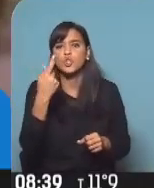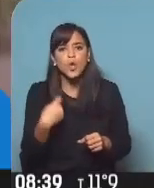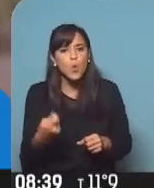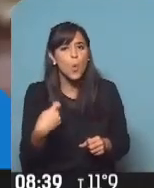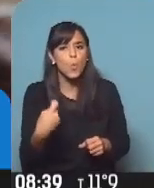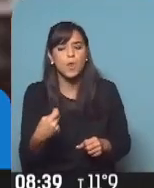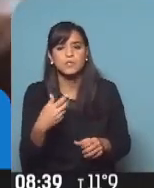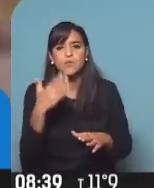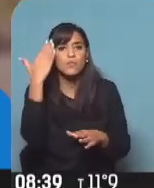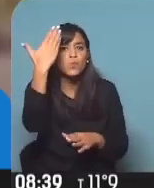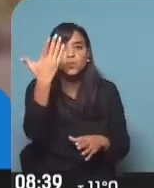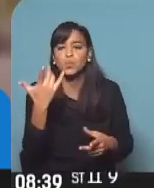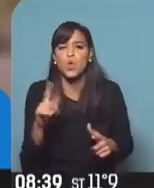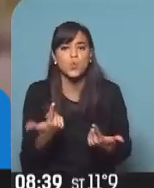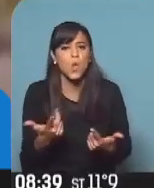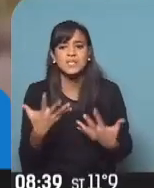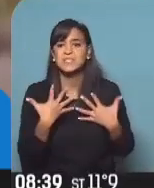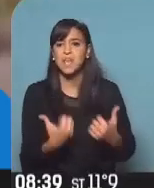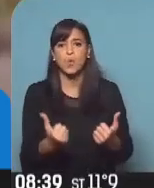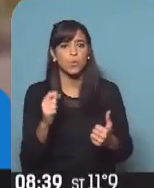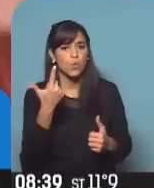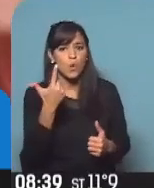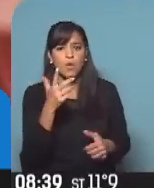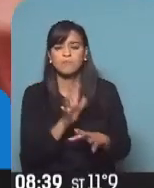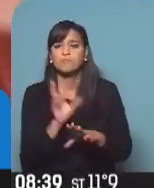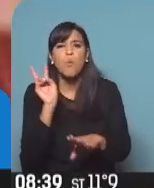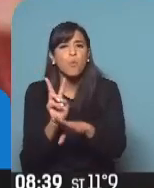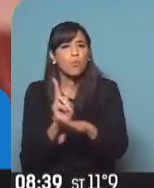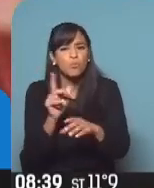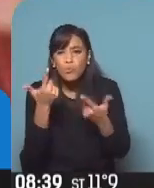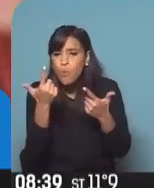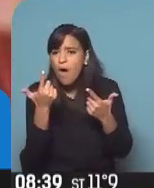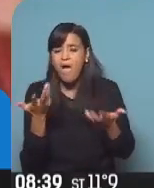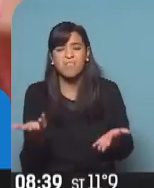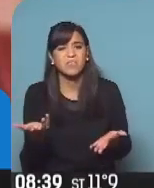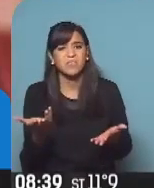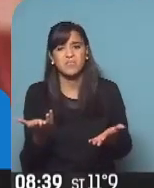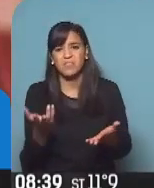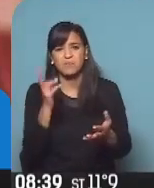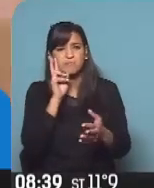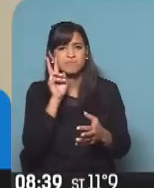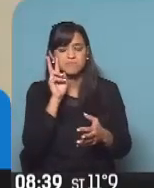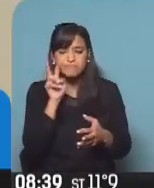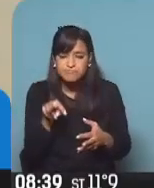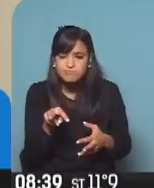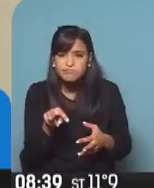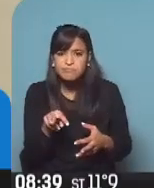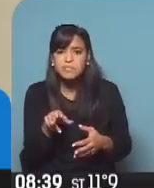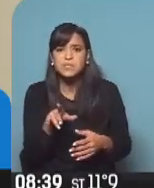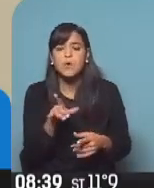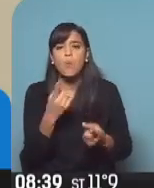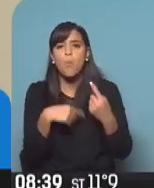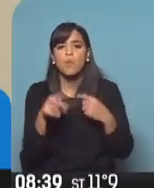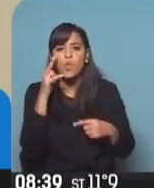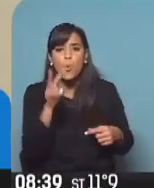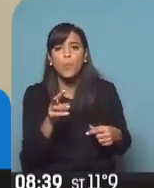y por lo tanto mantiene el futuro no tiene salud está muy desprotegido tiende a mirar hacia abajo no sé si uno uno cuando